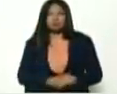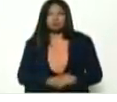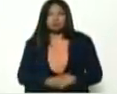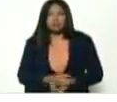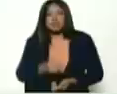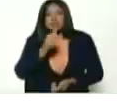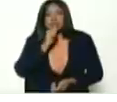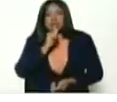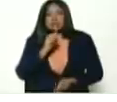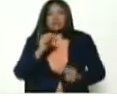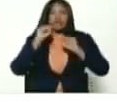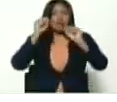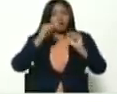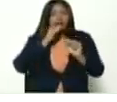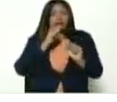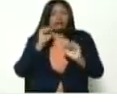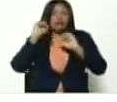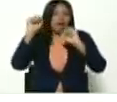gane